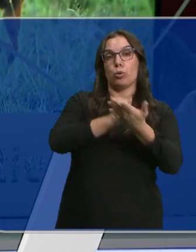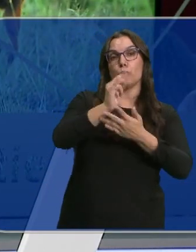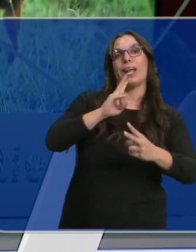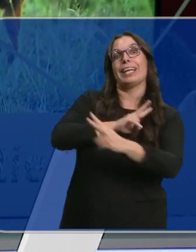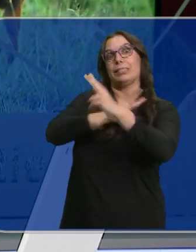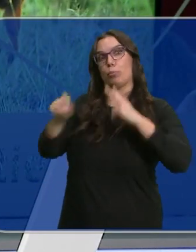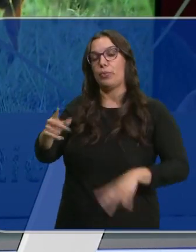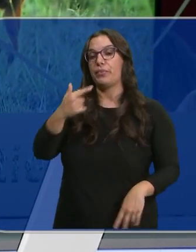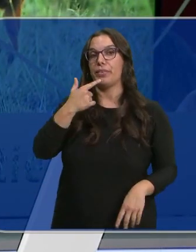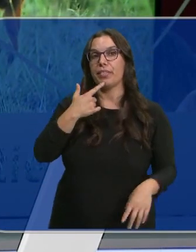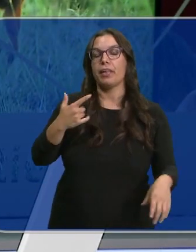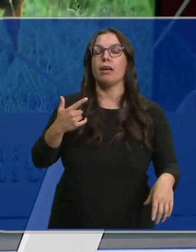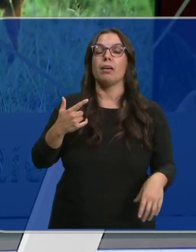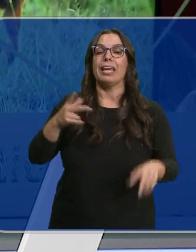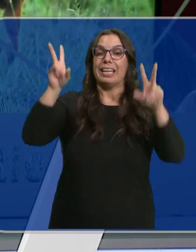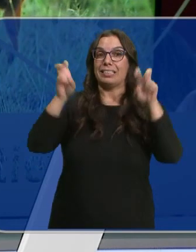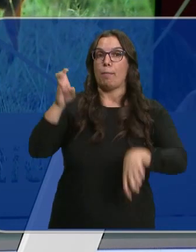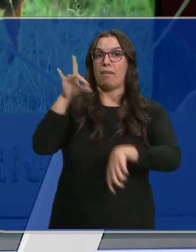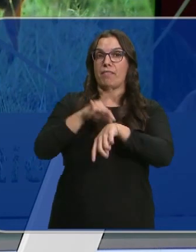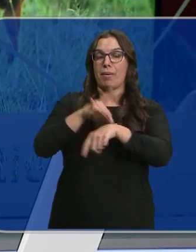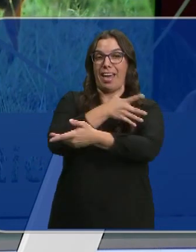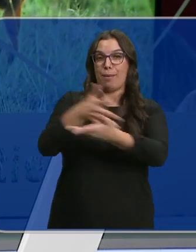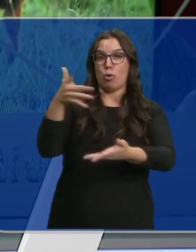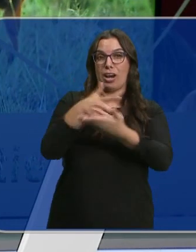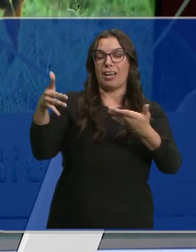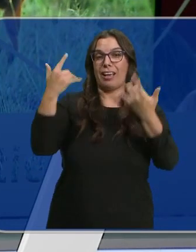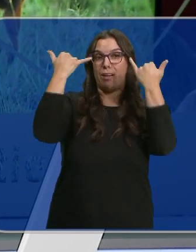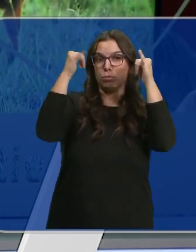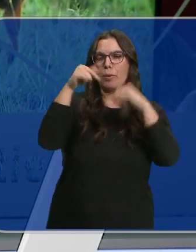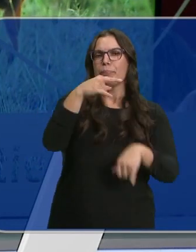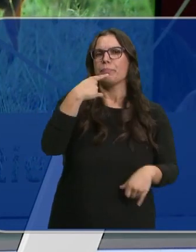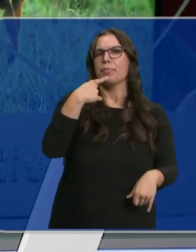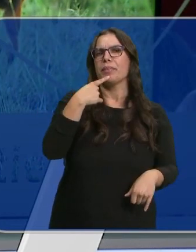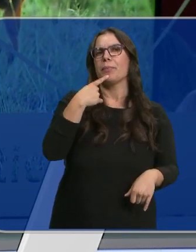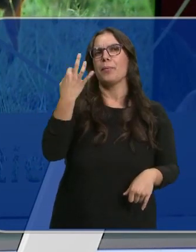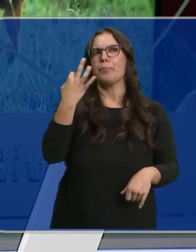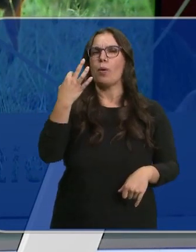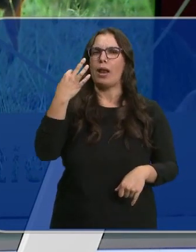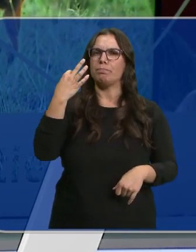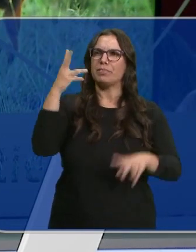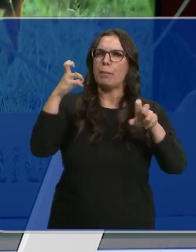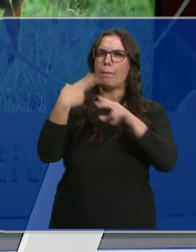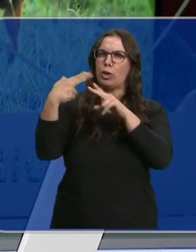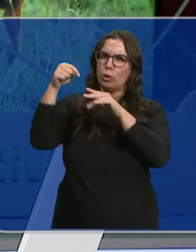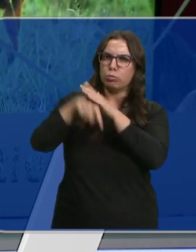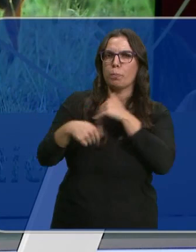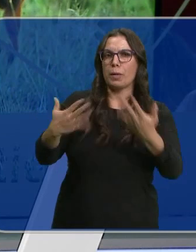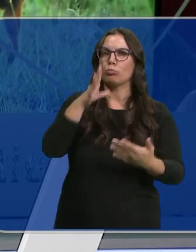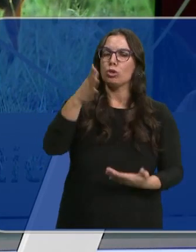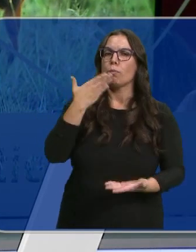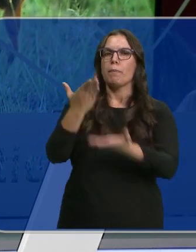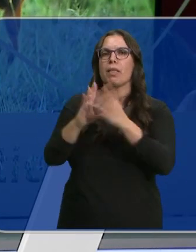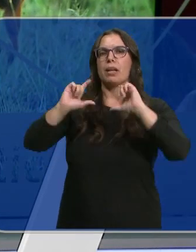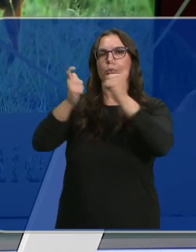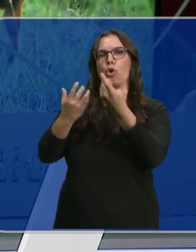al ministro que la Junta cree que esta cuestión de la enfermedad hemorrágica bovina debe adquirir un calado más político, por lo que han solicitado esa reunión con el